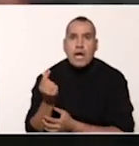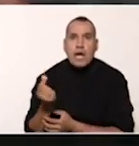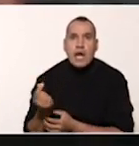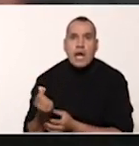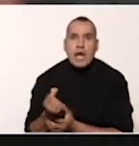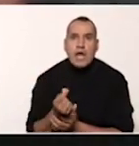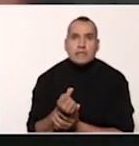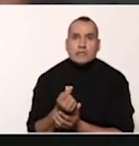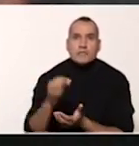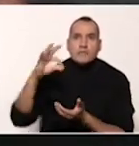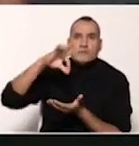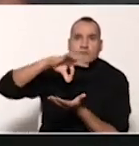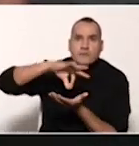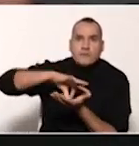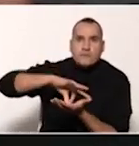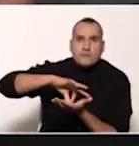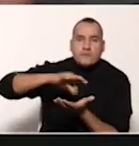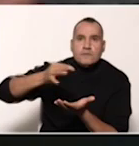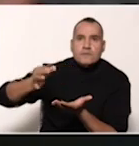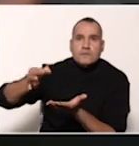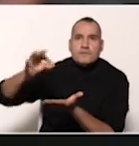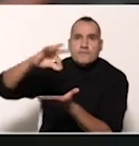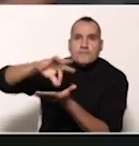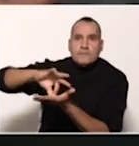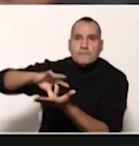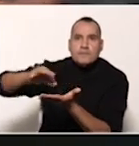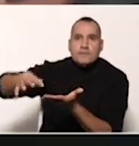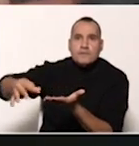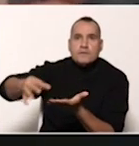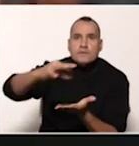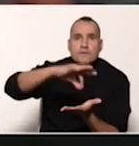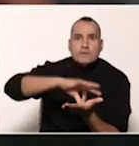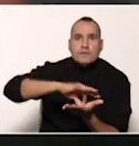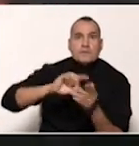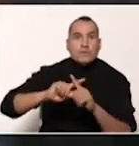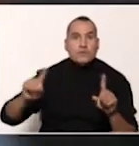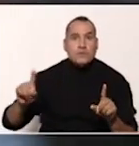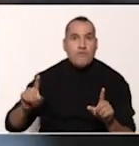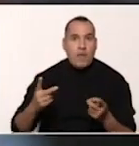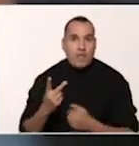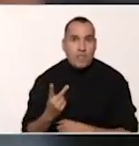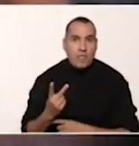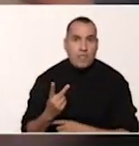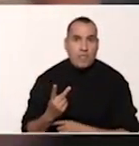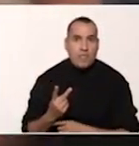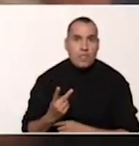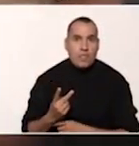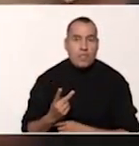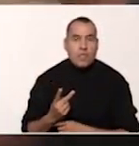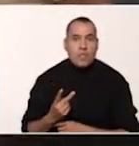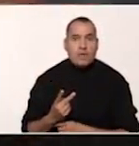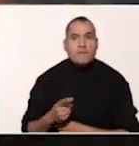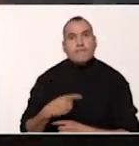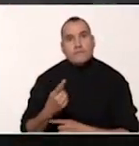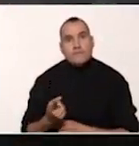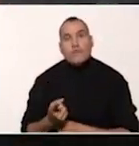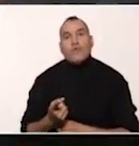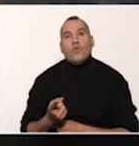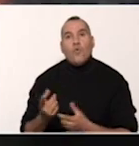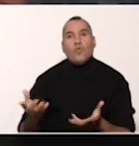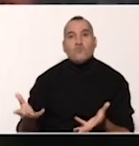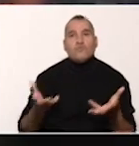ésta germine, por lo cual también se conoce como germinador. Existen dos tipos de semilleros, el portátil y el fijo.